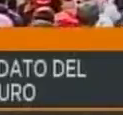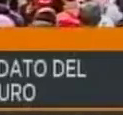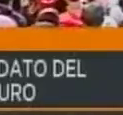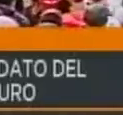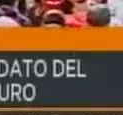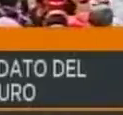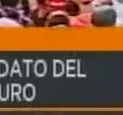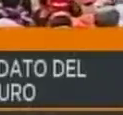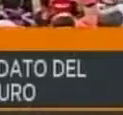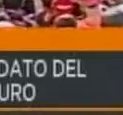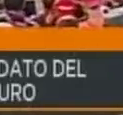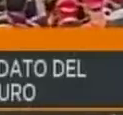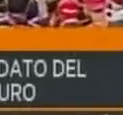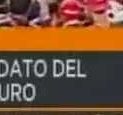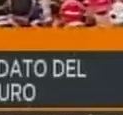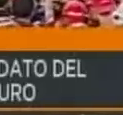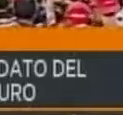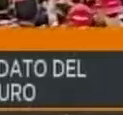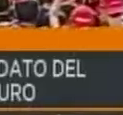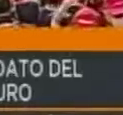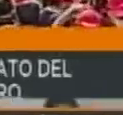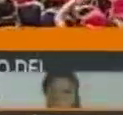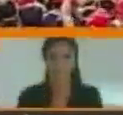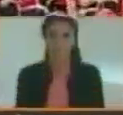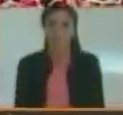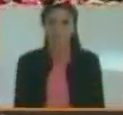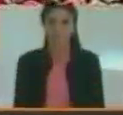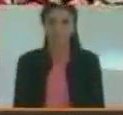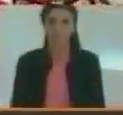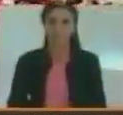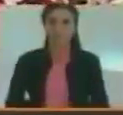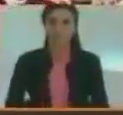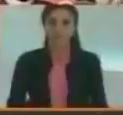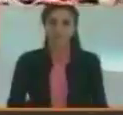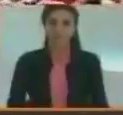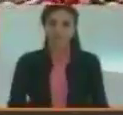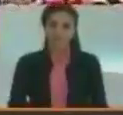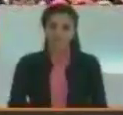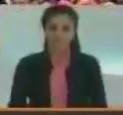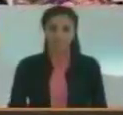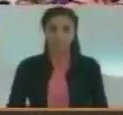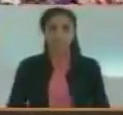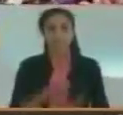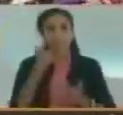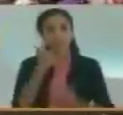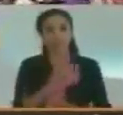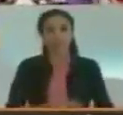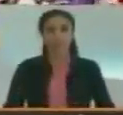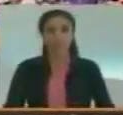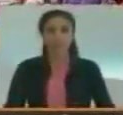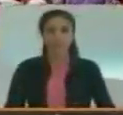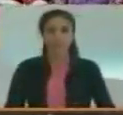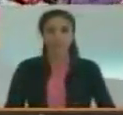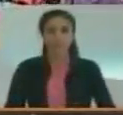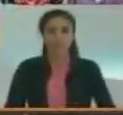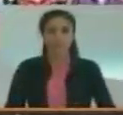mañana, inmediatamente di instrucciones para que se apoyara a los trabajadores legalmente,